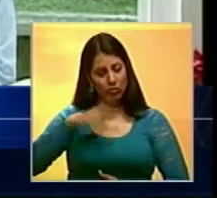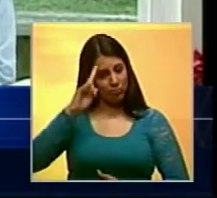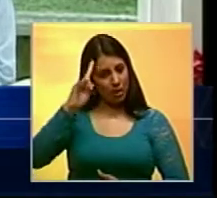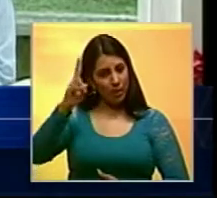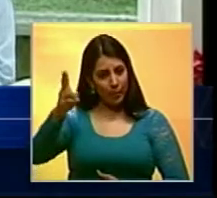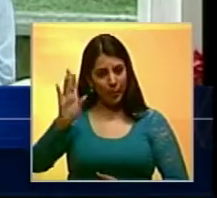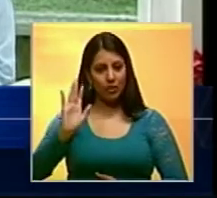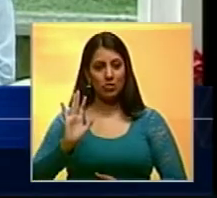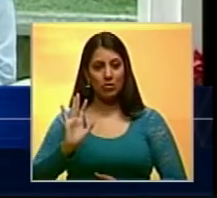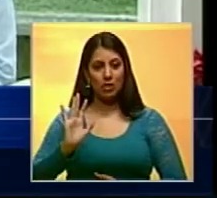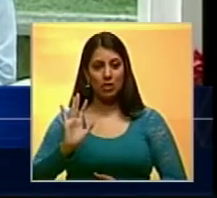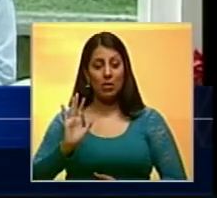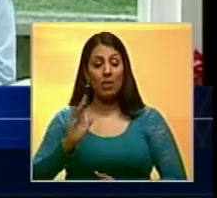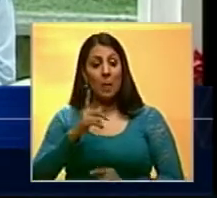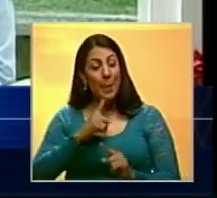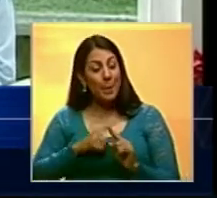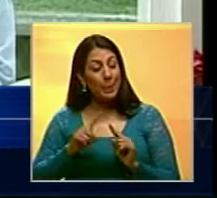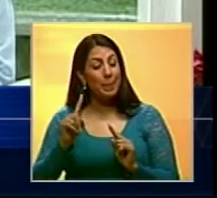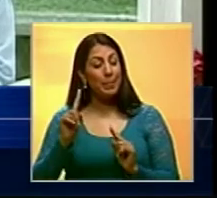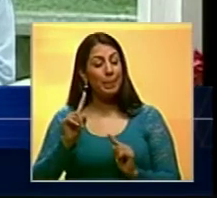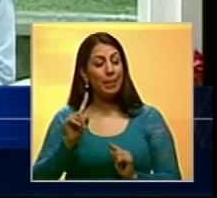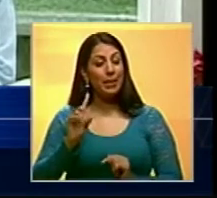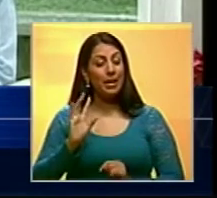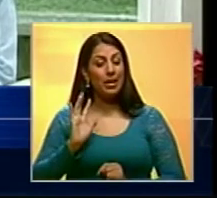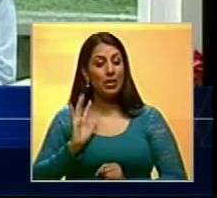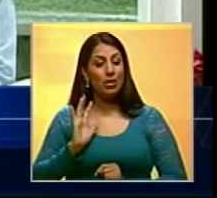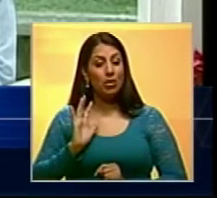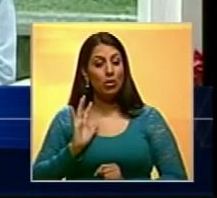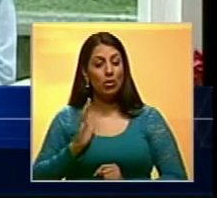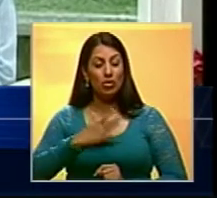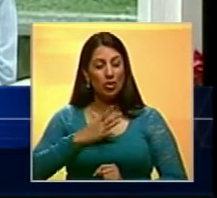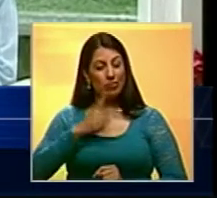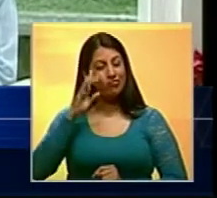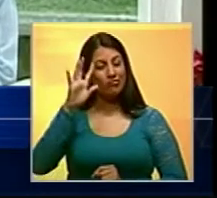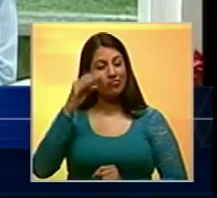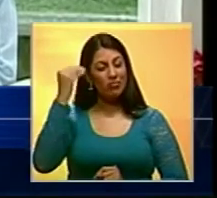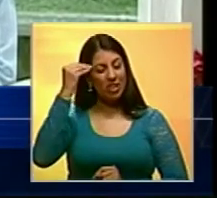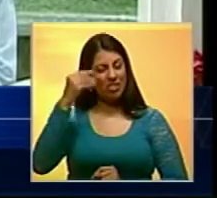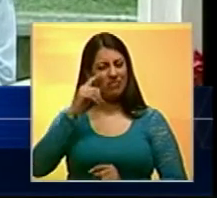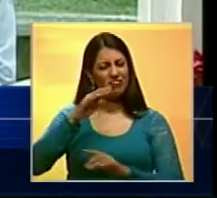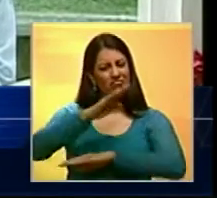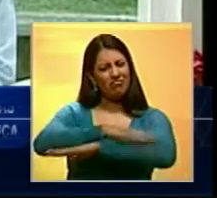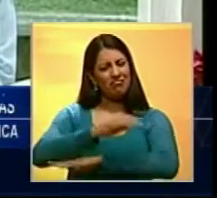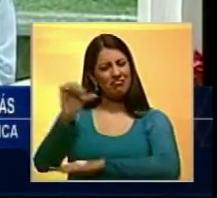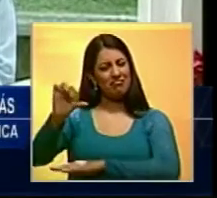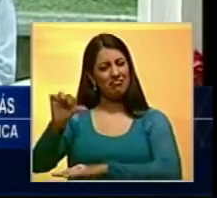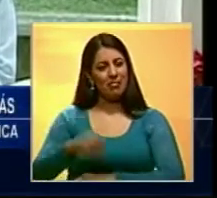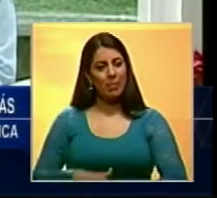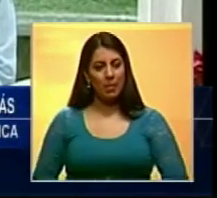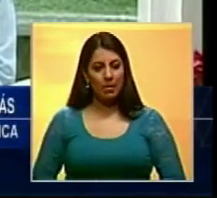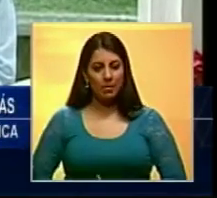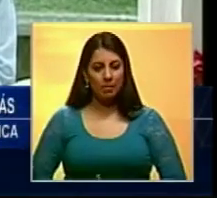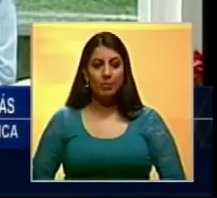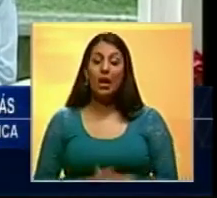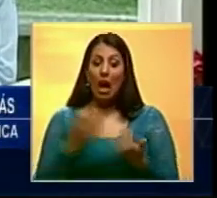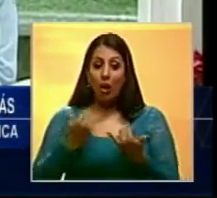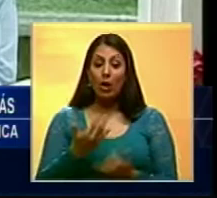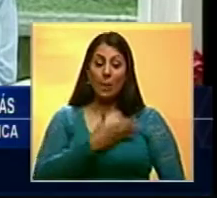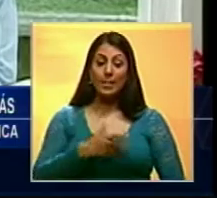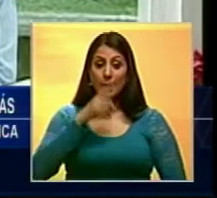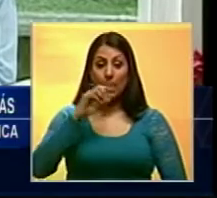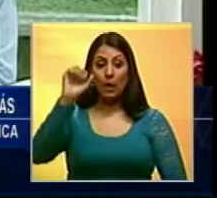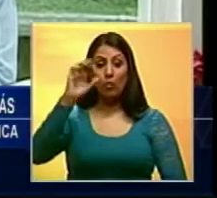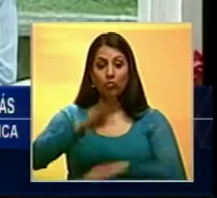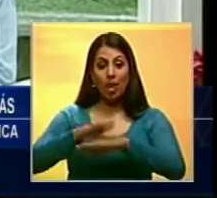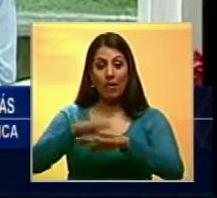respeto, aunque tengo mis opiniones sobre su conducta. El presidente Nicolás